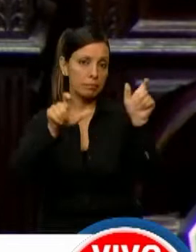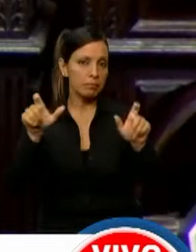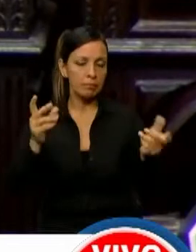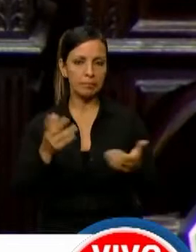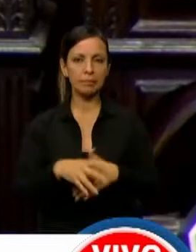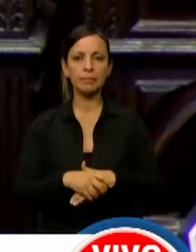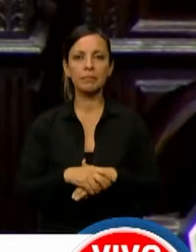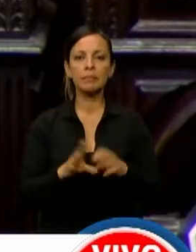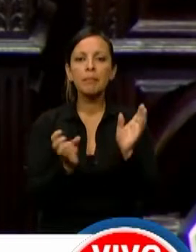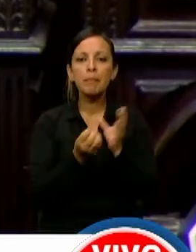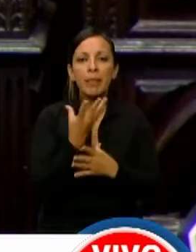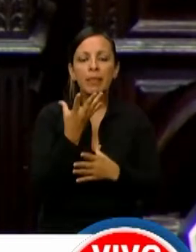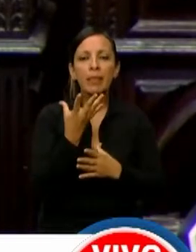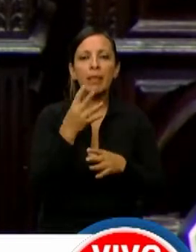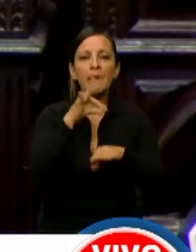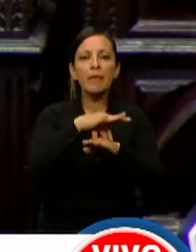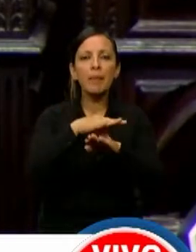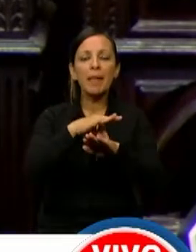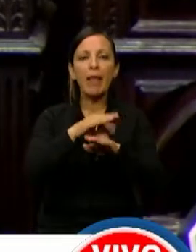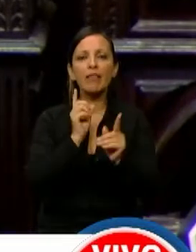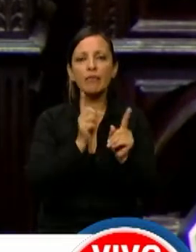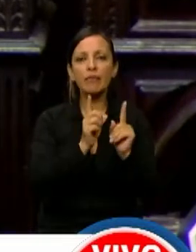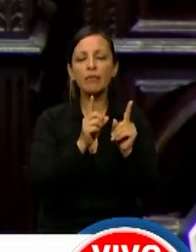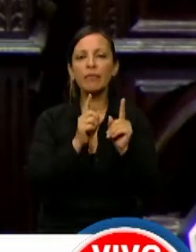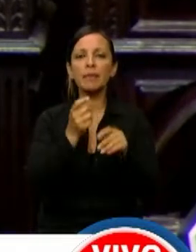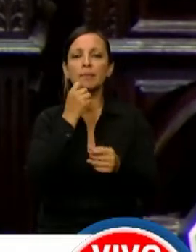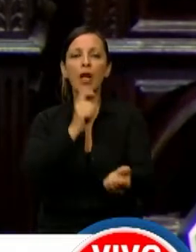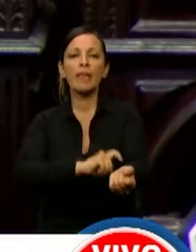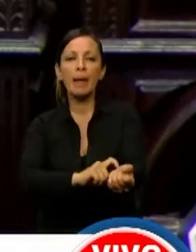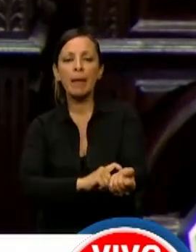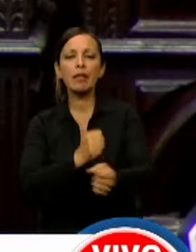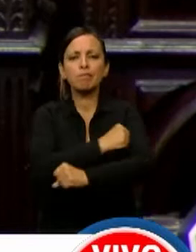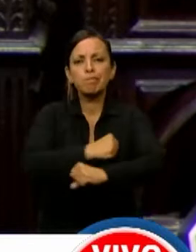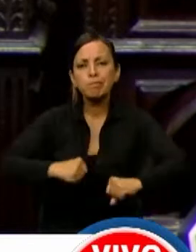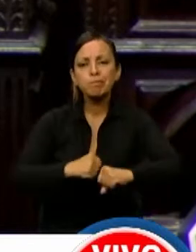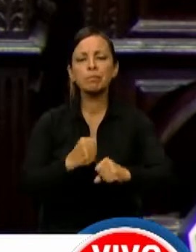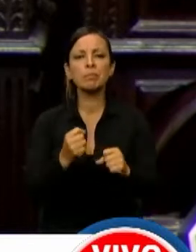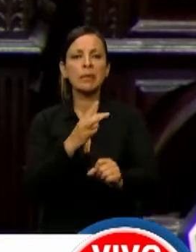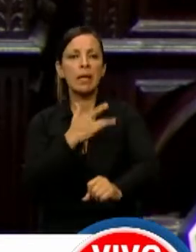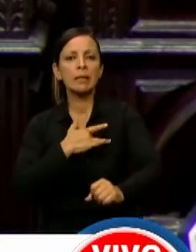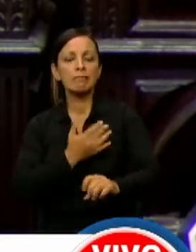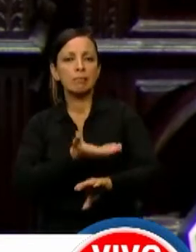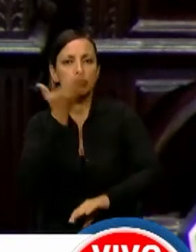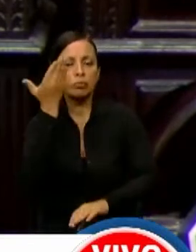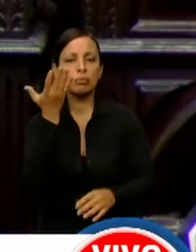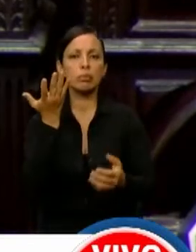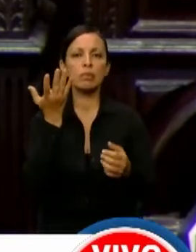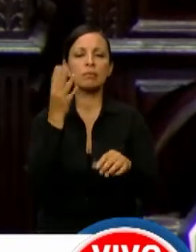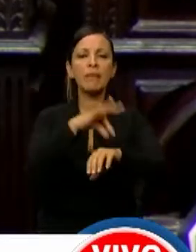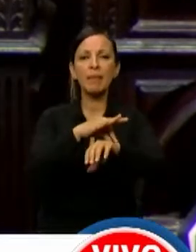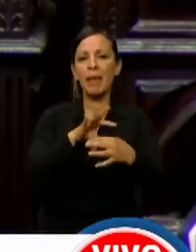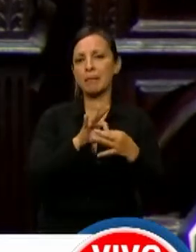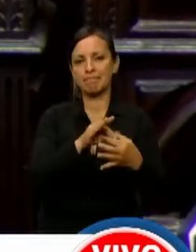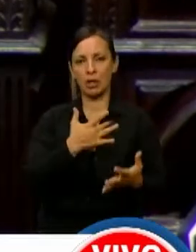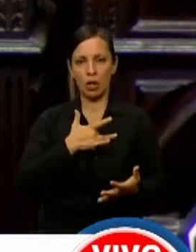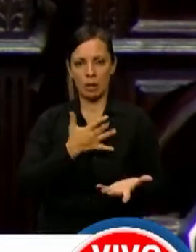aparición de enfermedades crónicas no transmisibles como la diabetes, la obesidad, la hipertensión, las enfermedades